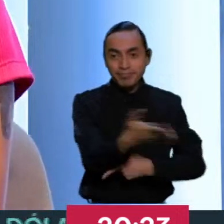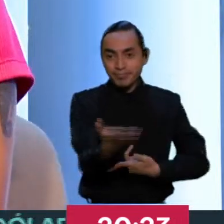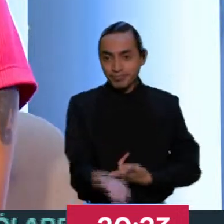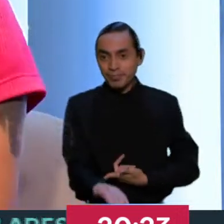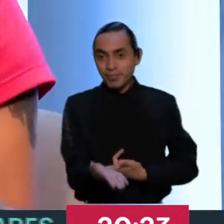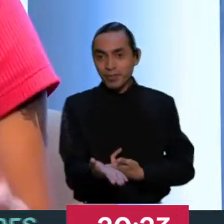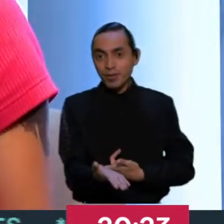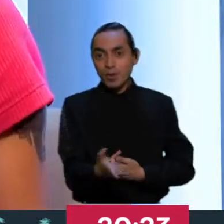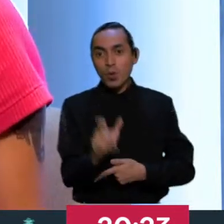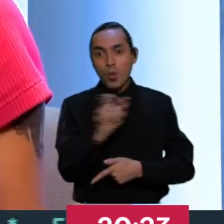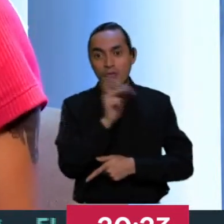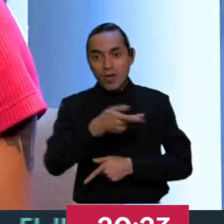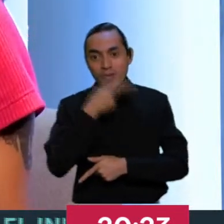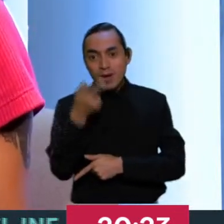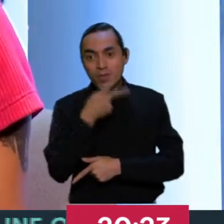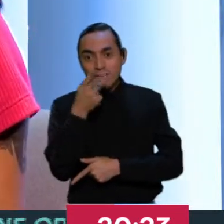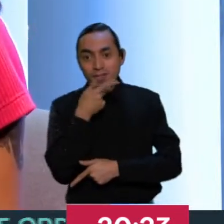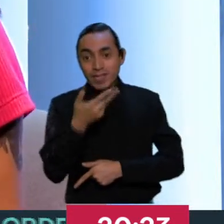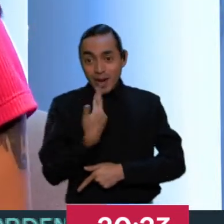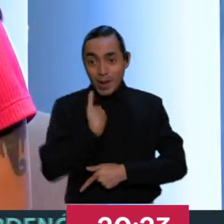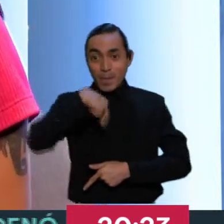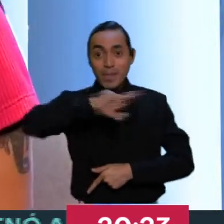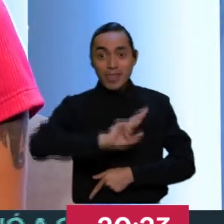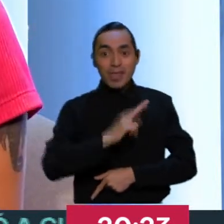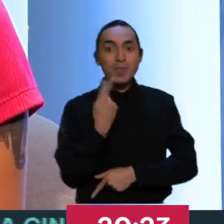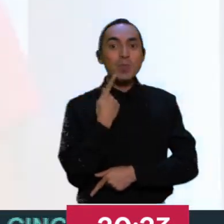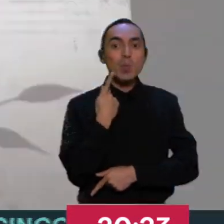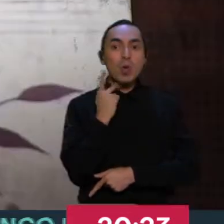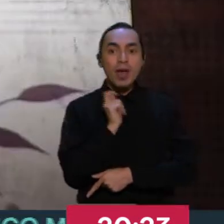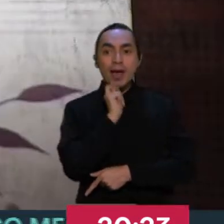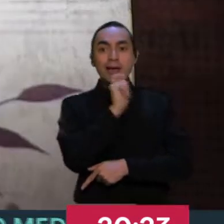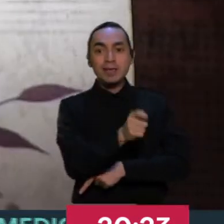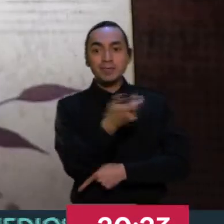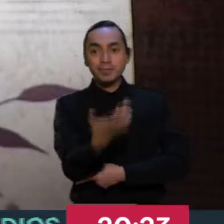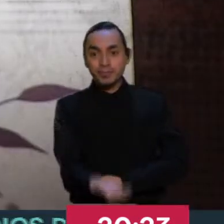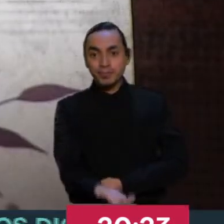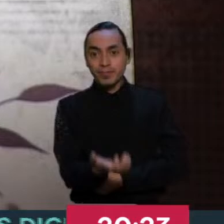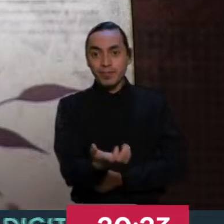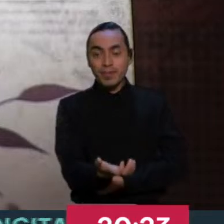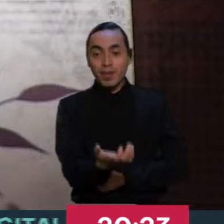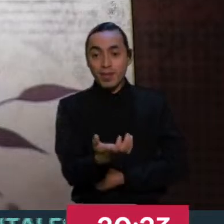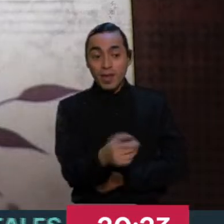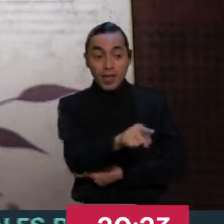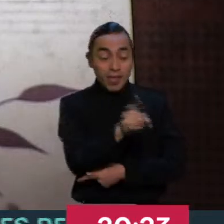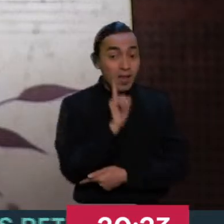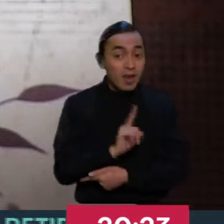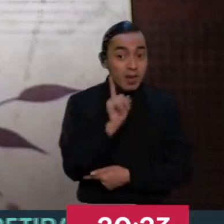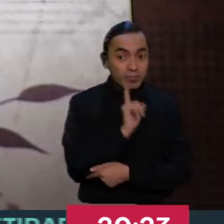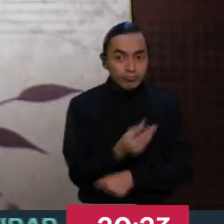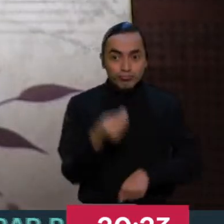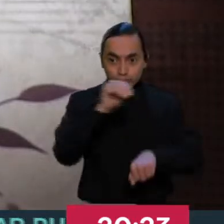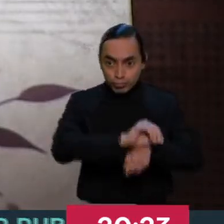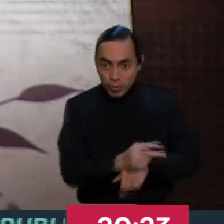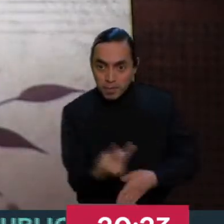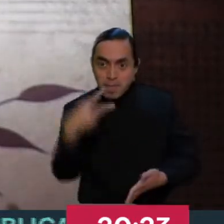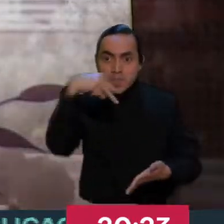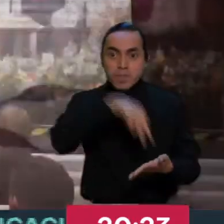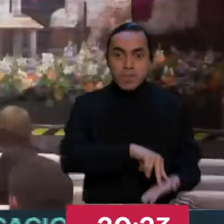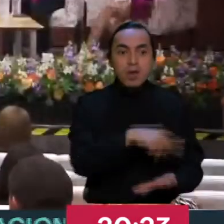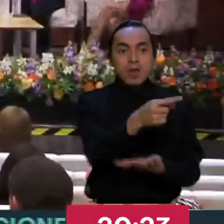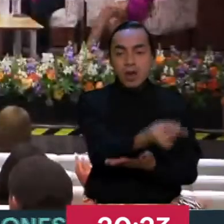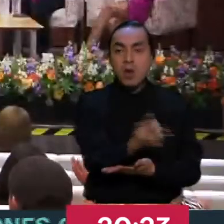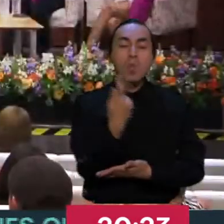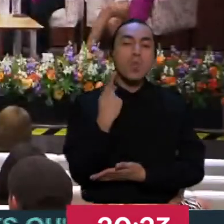de representación política nos referimos a la presencia de las mujeres en puestos políticos,